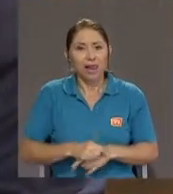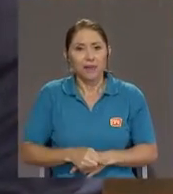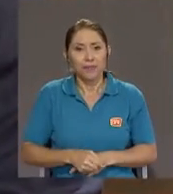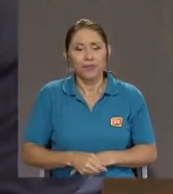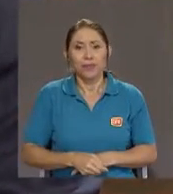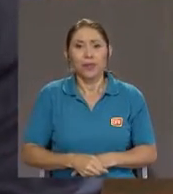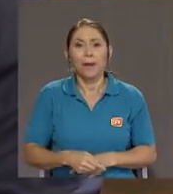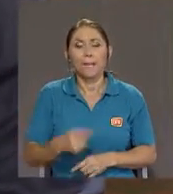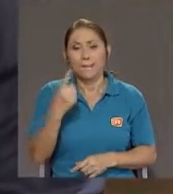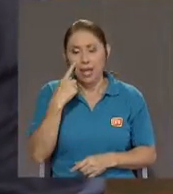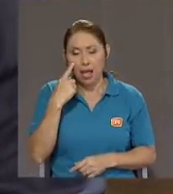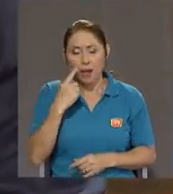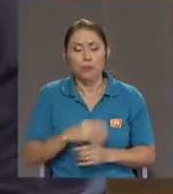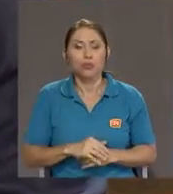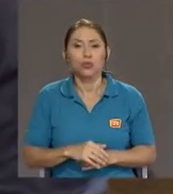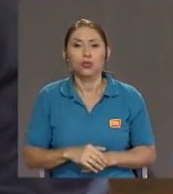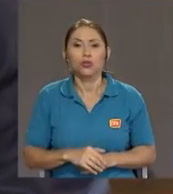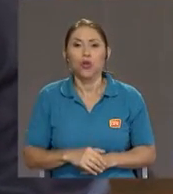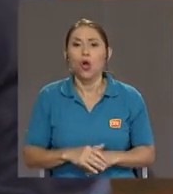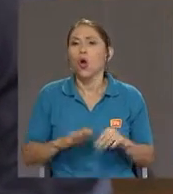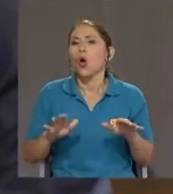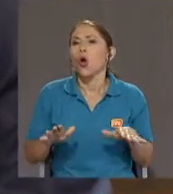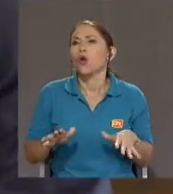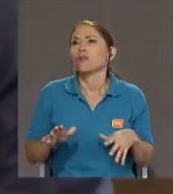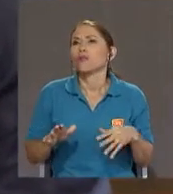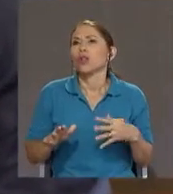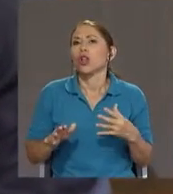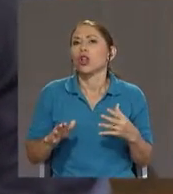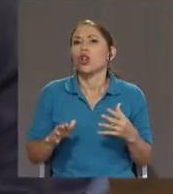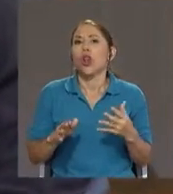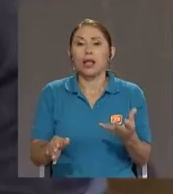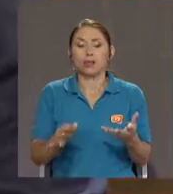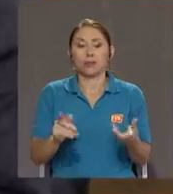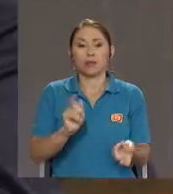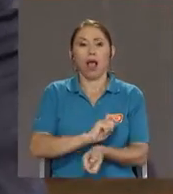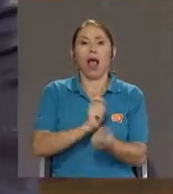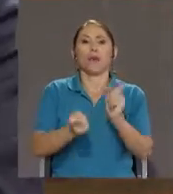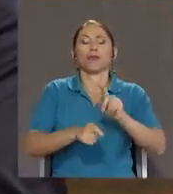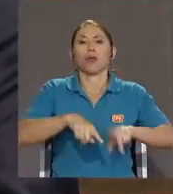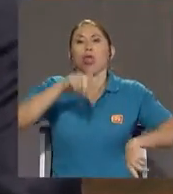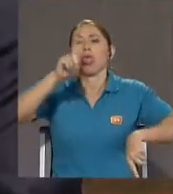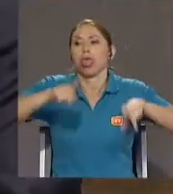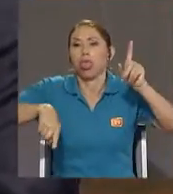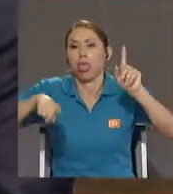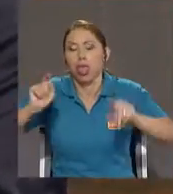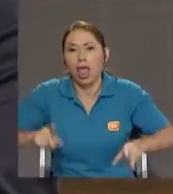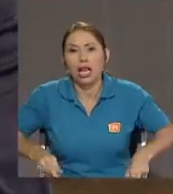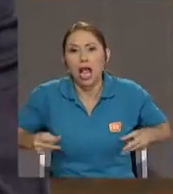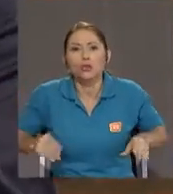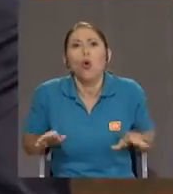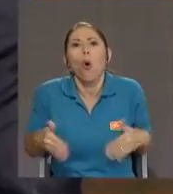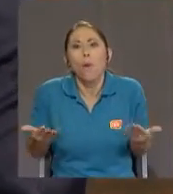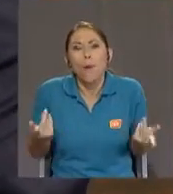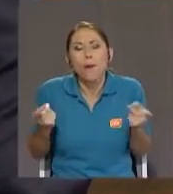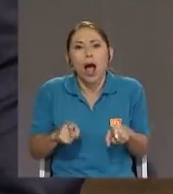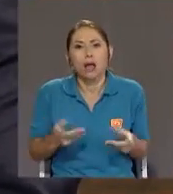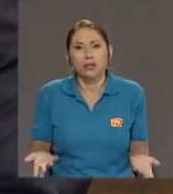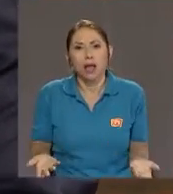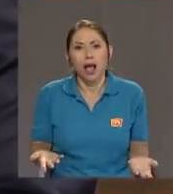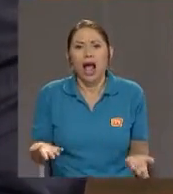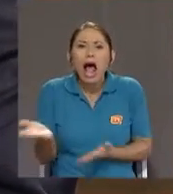Veamos a ver, ¿cómo es que se generan los grandes saltos en el gasto? Hay un montón de cosas pequeñitas que uno puede decir,